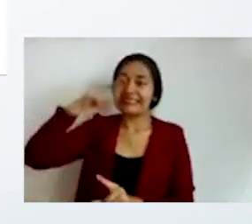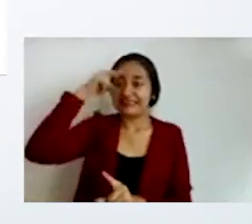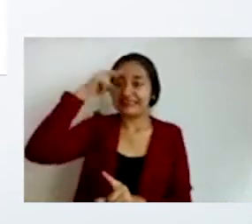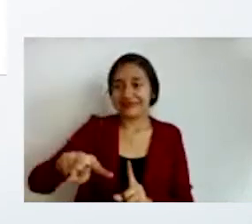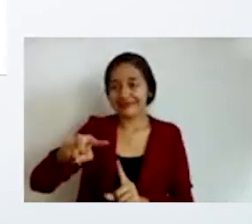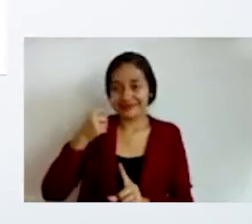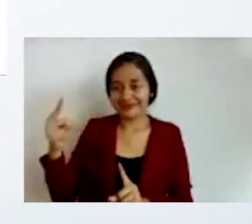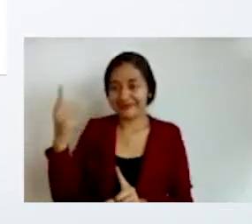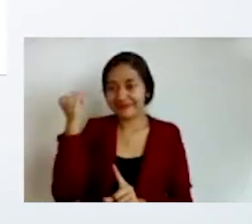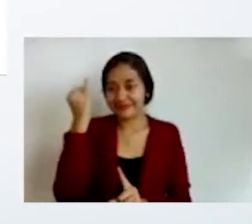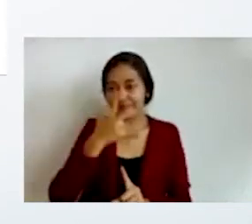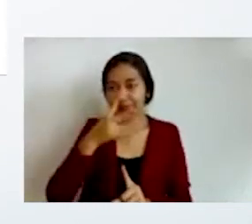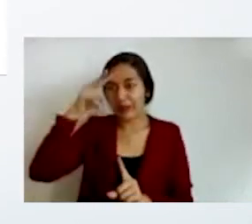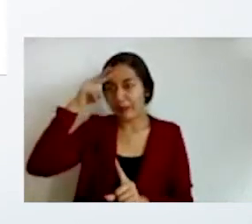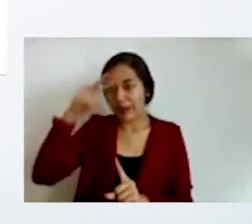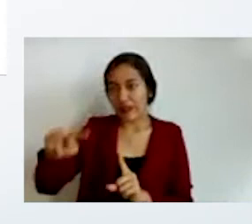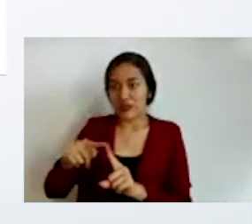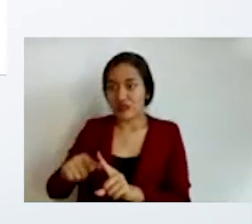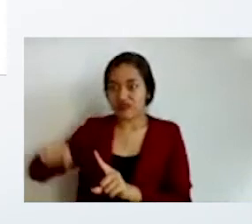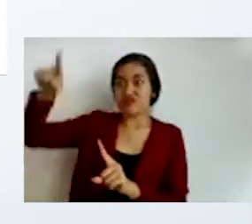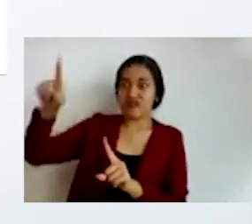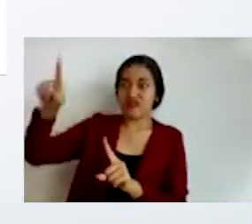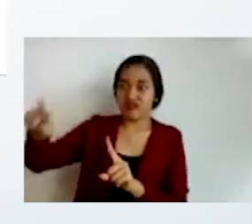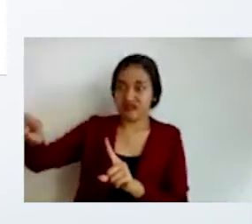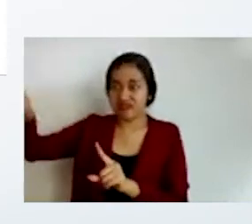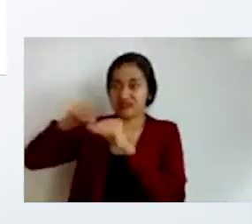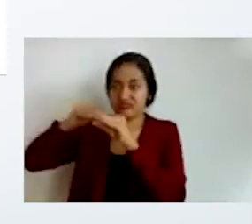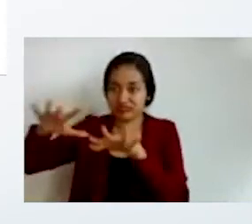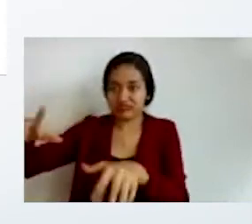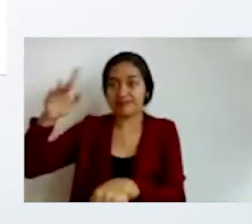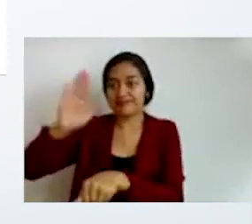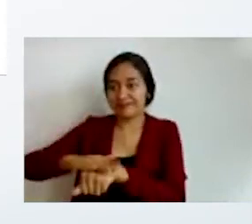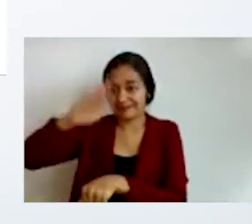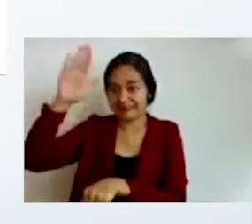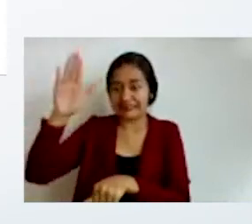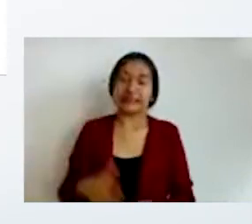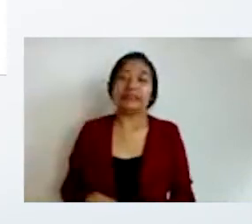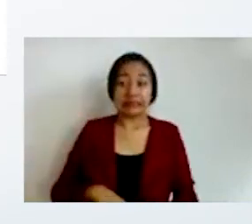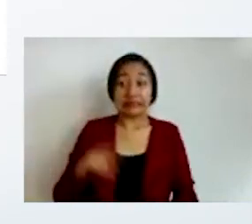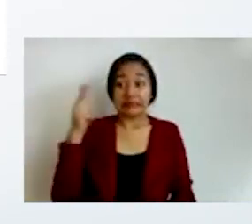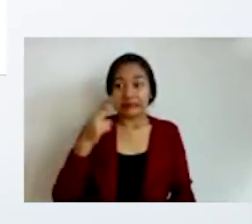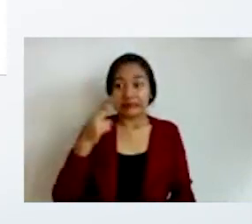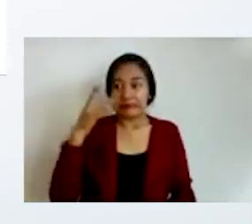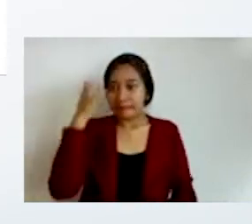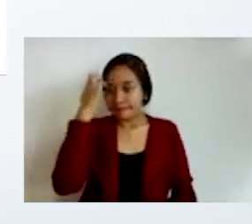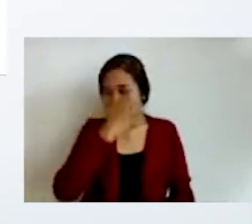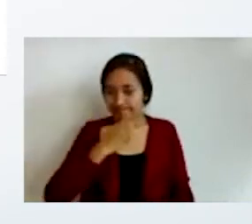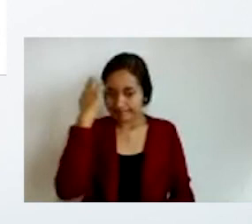de esto depende la toma de decisiones para tratar de regresar a la actividad